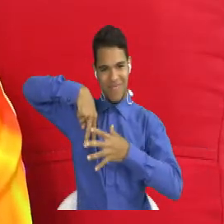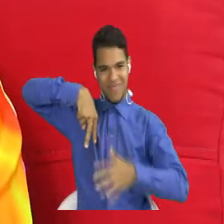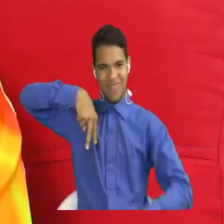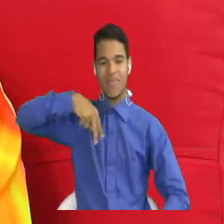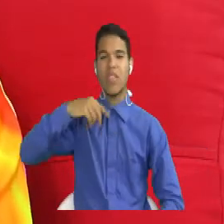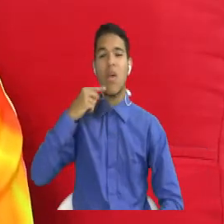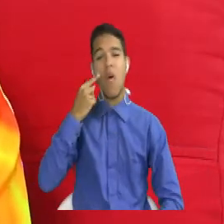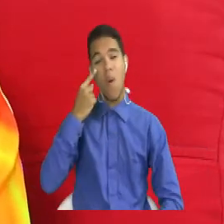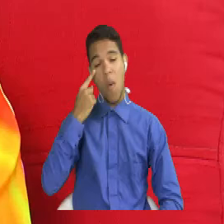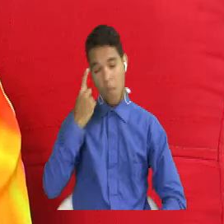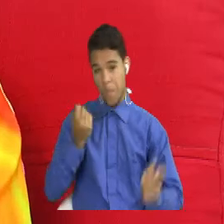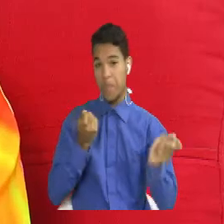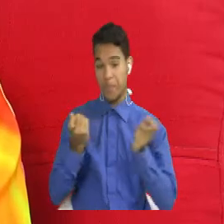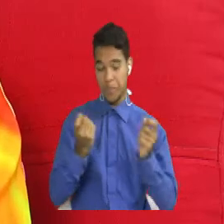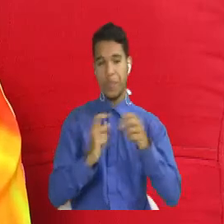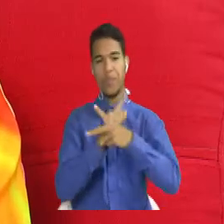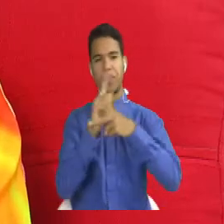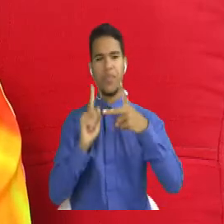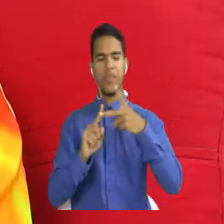Y utilizar